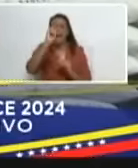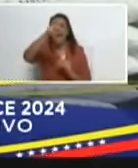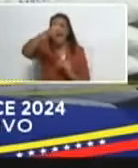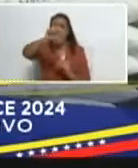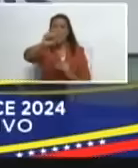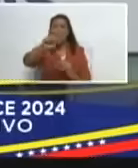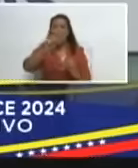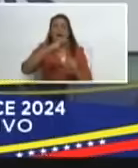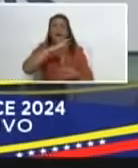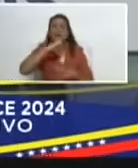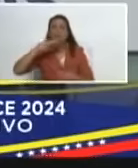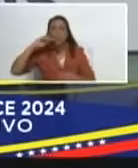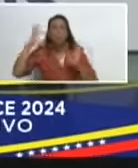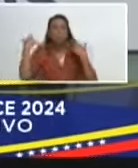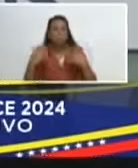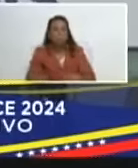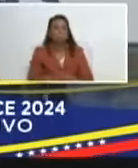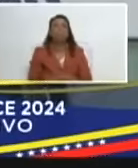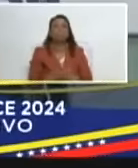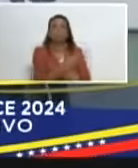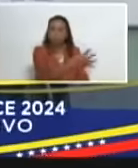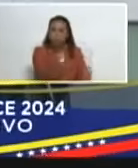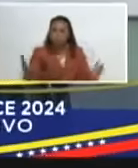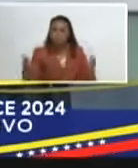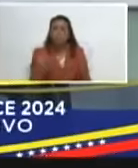mío. Y eso,